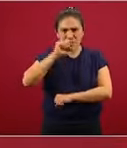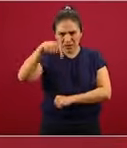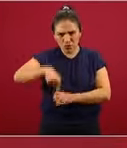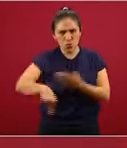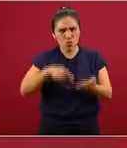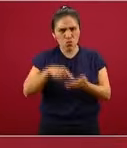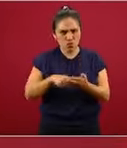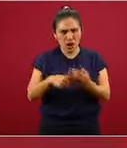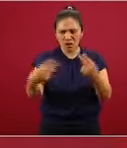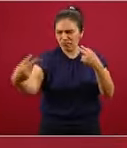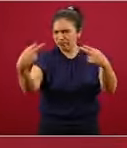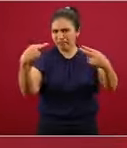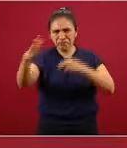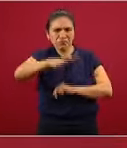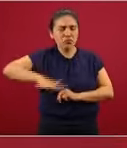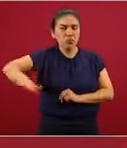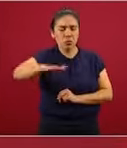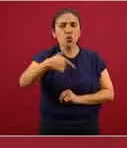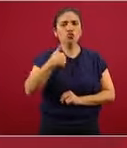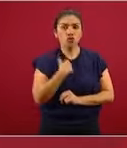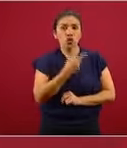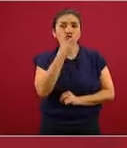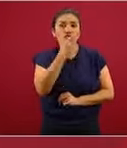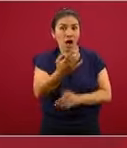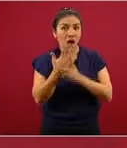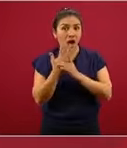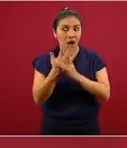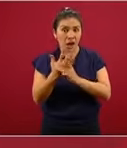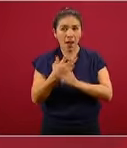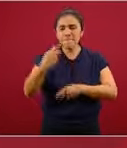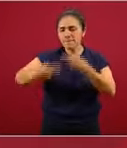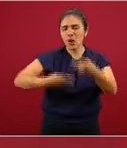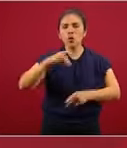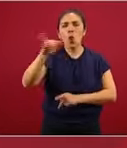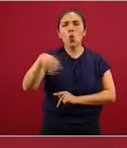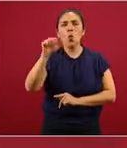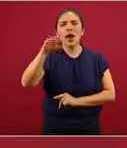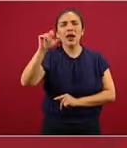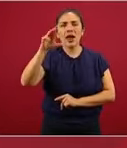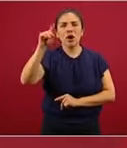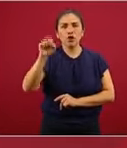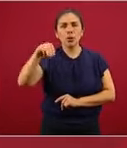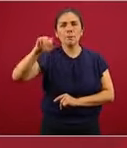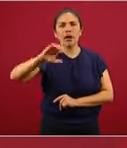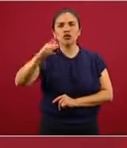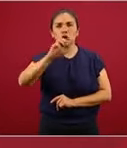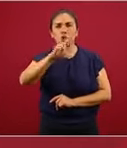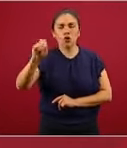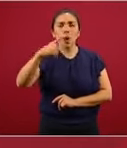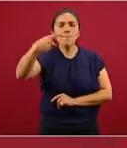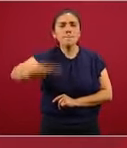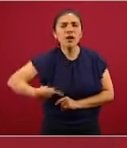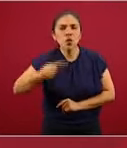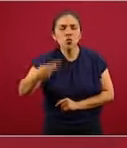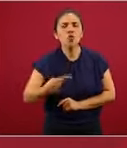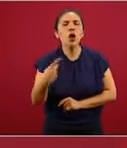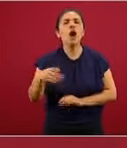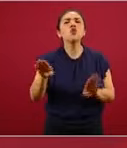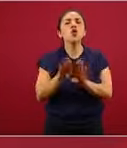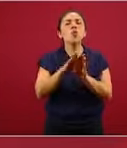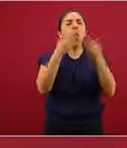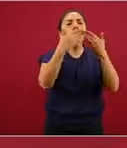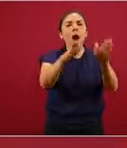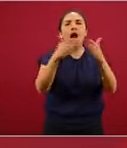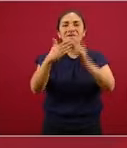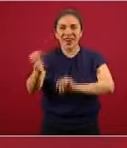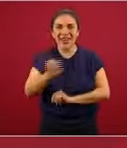ustedes, frente a todos ustedes, me preguntaba Juan Carlos Machorro de AM Noticias Querétaro sobre la apertura de las